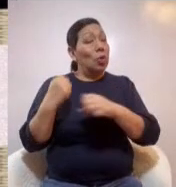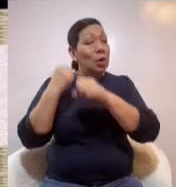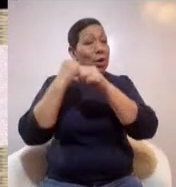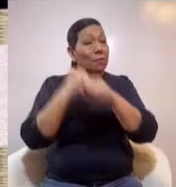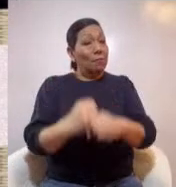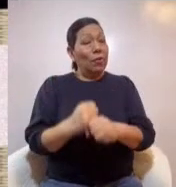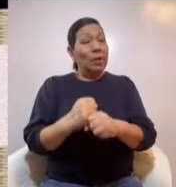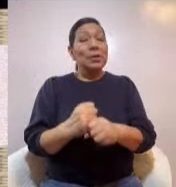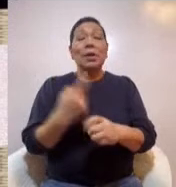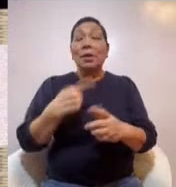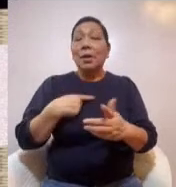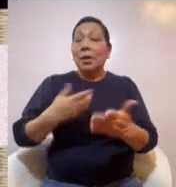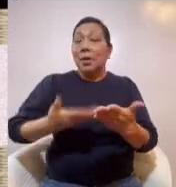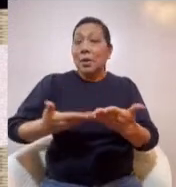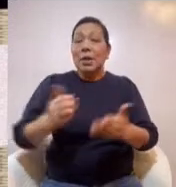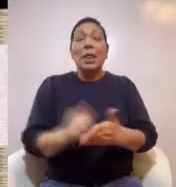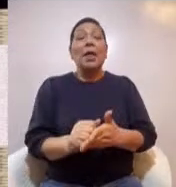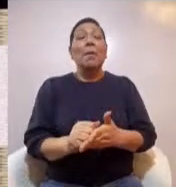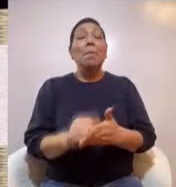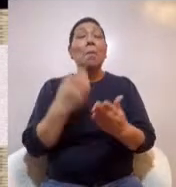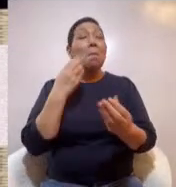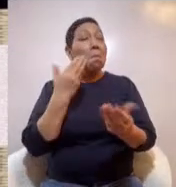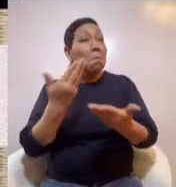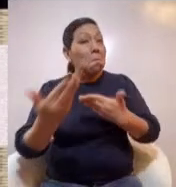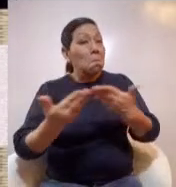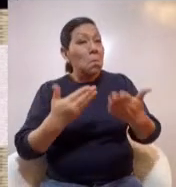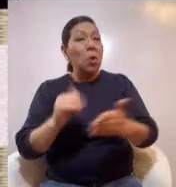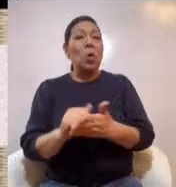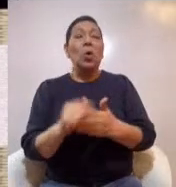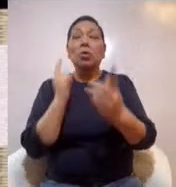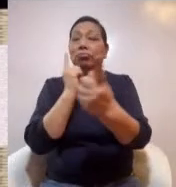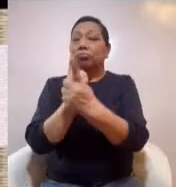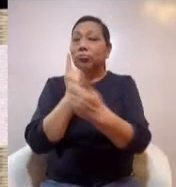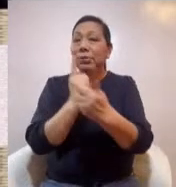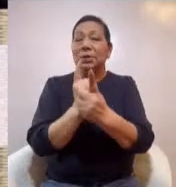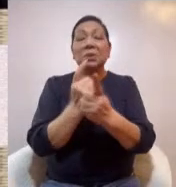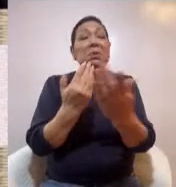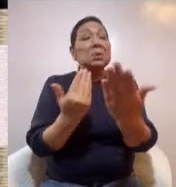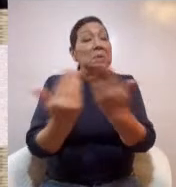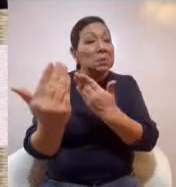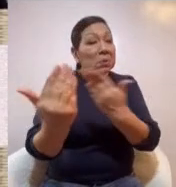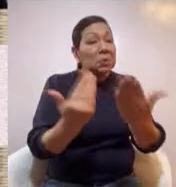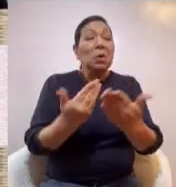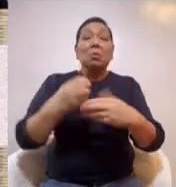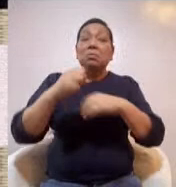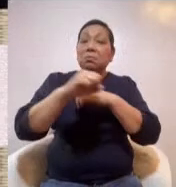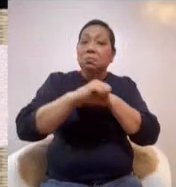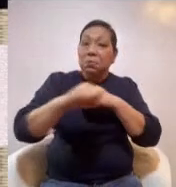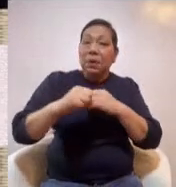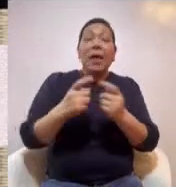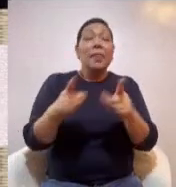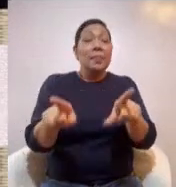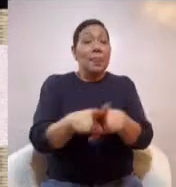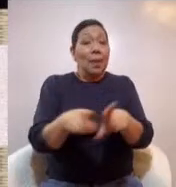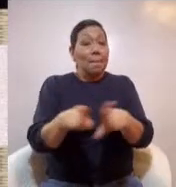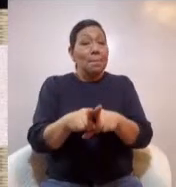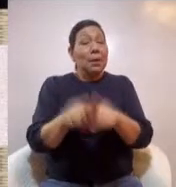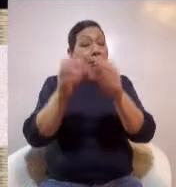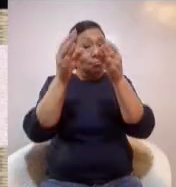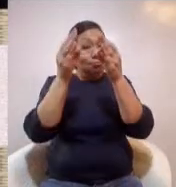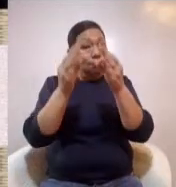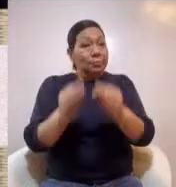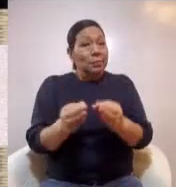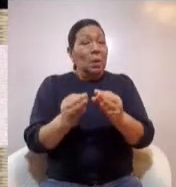muchos esfuerzos que están haciendo los estados. Entonces un poco es un espacio de encuentro, de intercambio, de promoción y